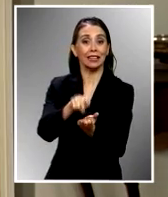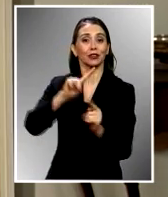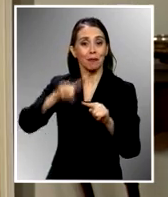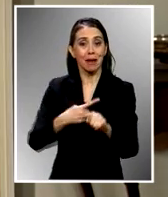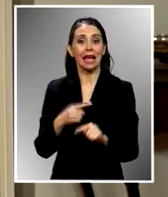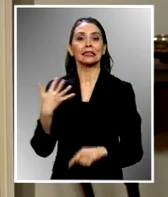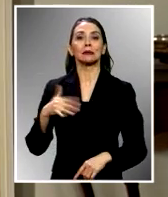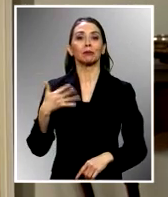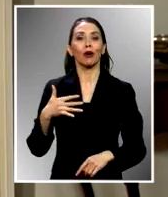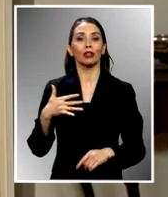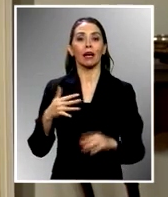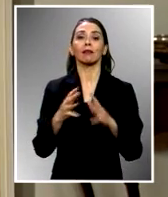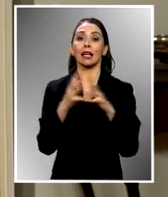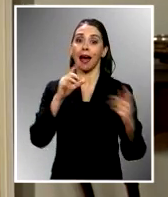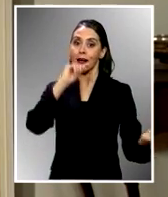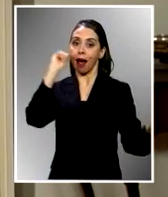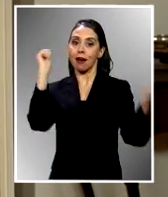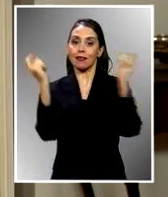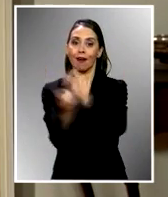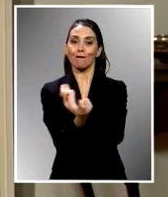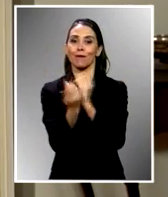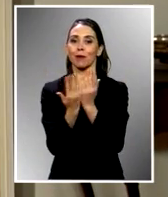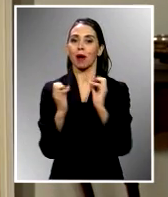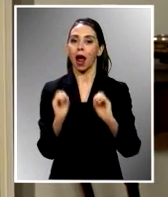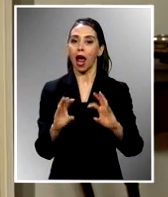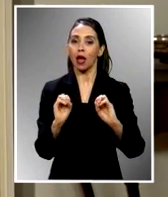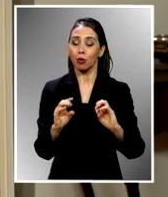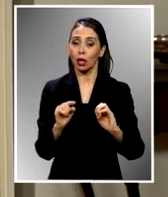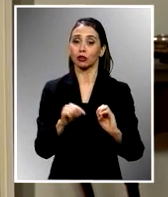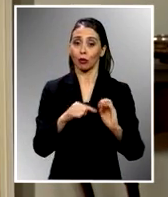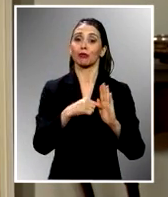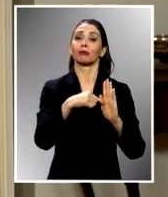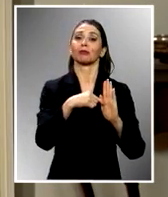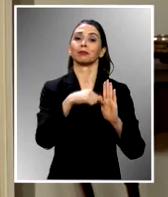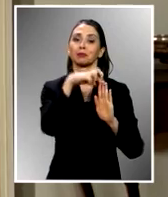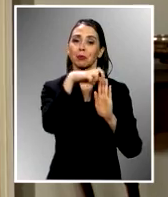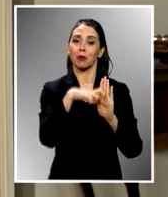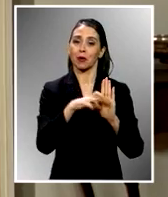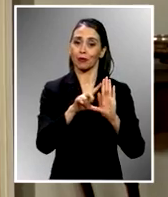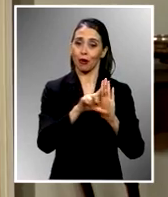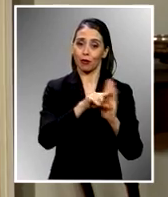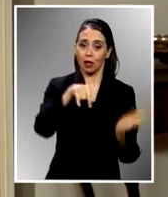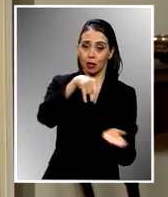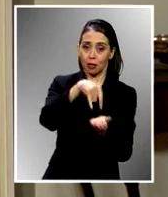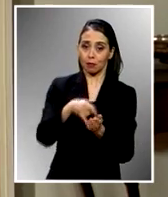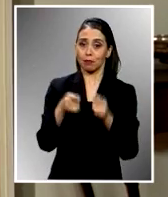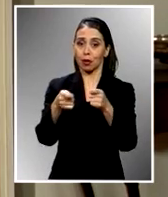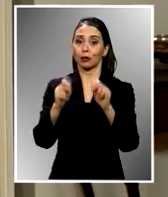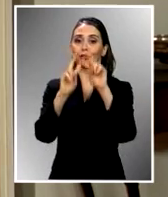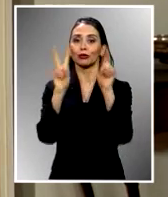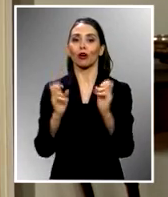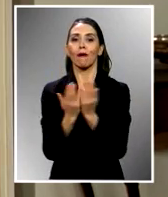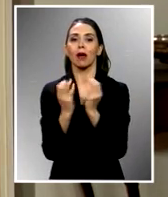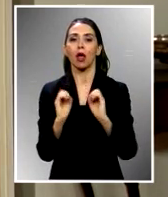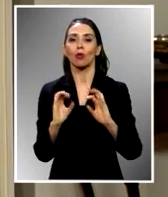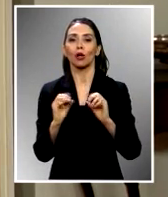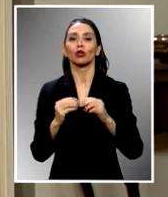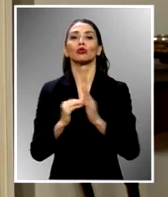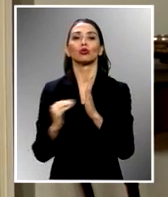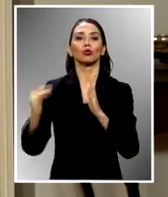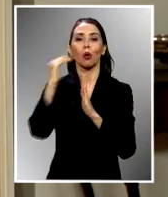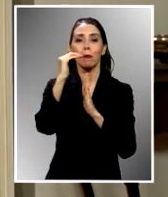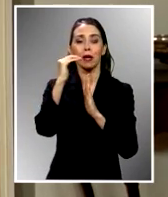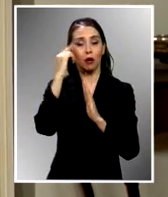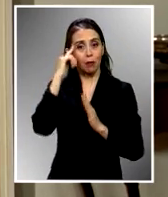clave en nuestra gran reforma de la educación estamos enviando al congreso el proyecto de ley de educación superior no se